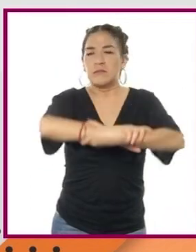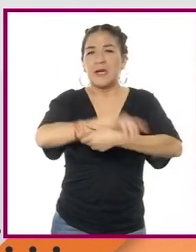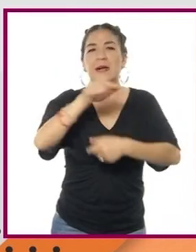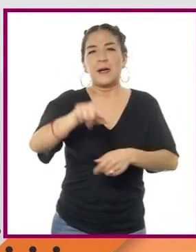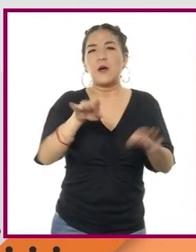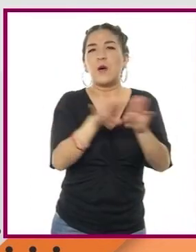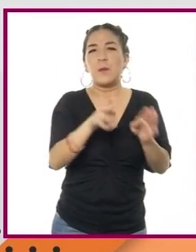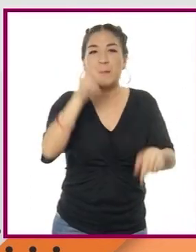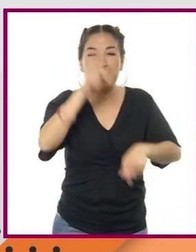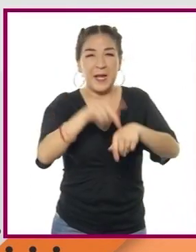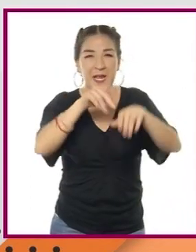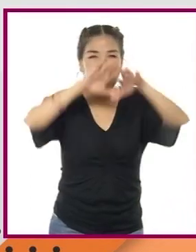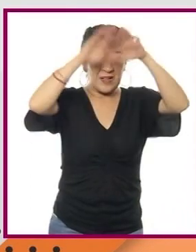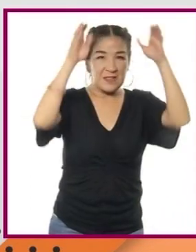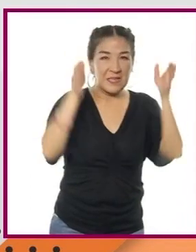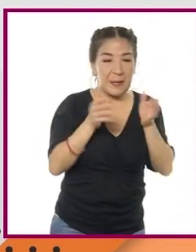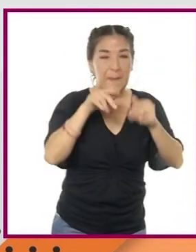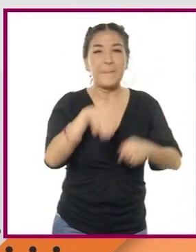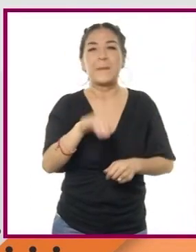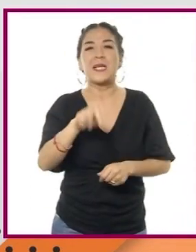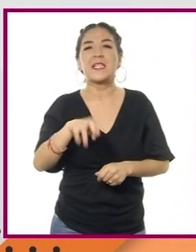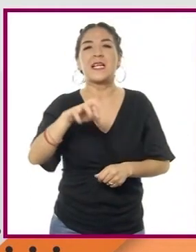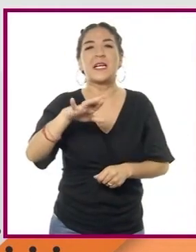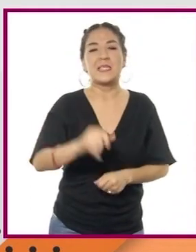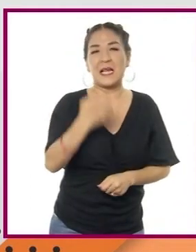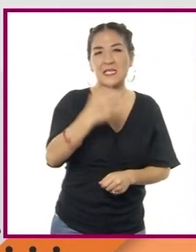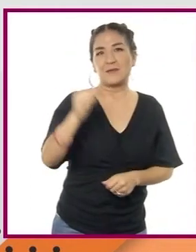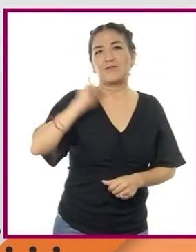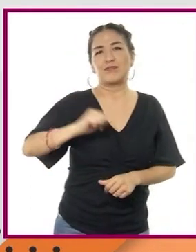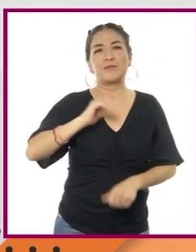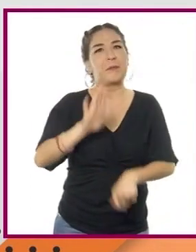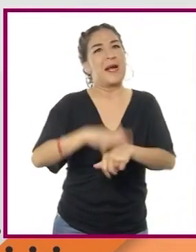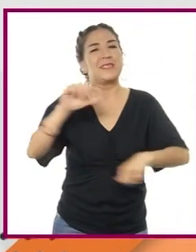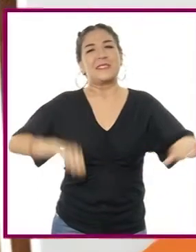la actividad económica más importante de la Nueva España.